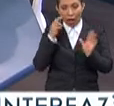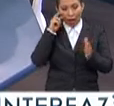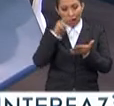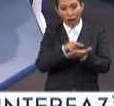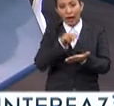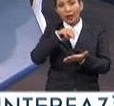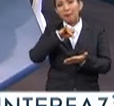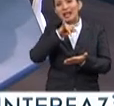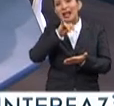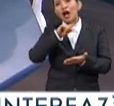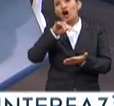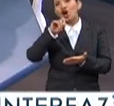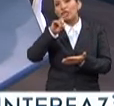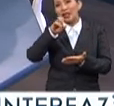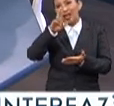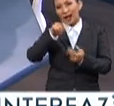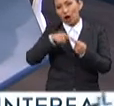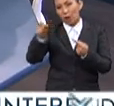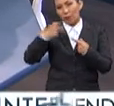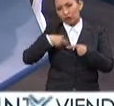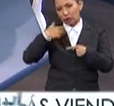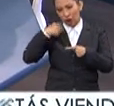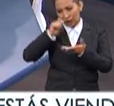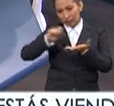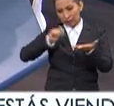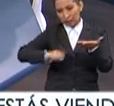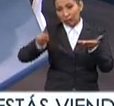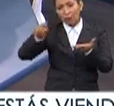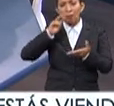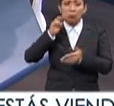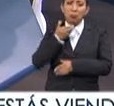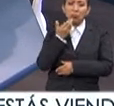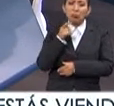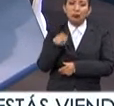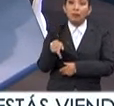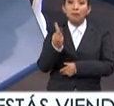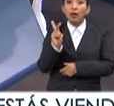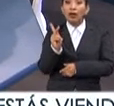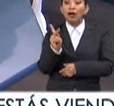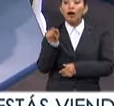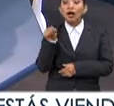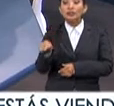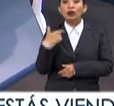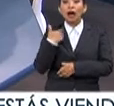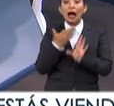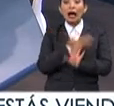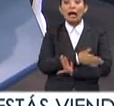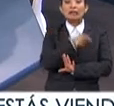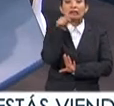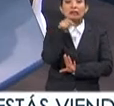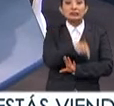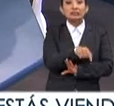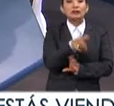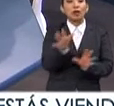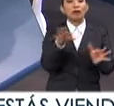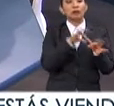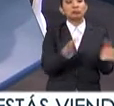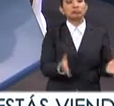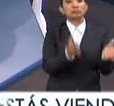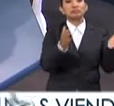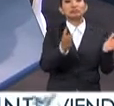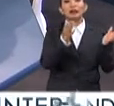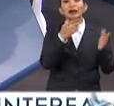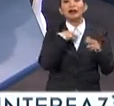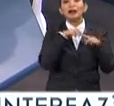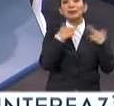milan kundera o este tipo de autores pues le parece normal pero esos autores fueron ligados impulsados por